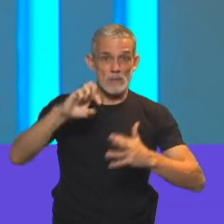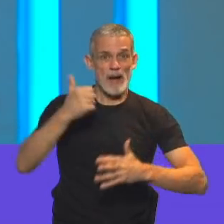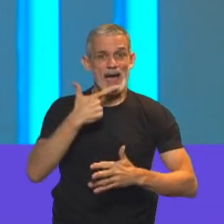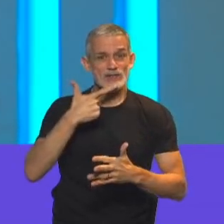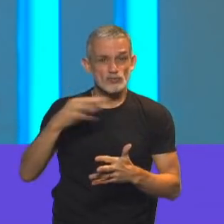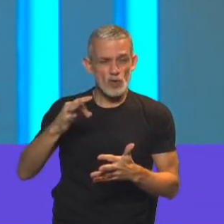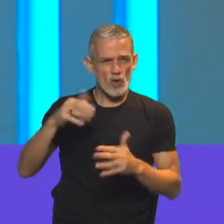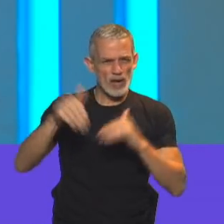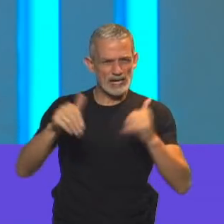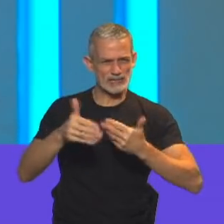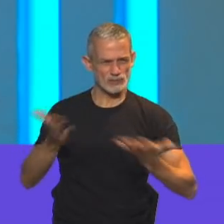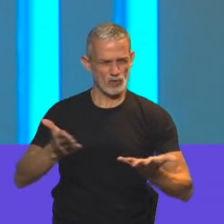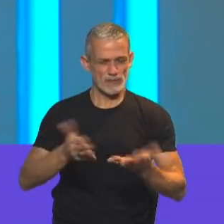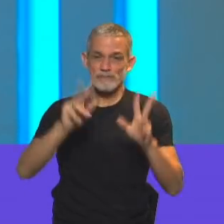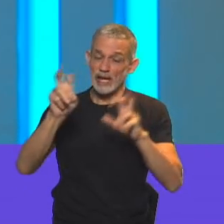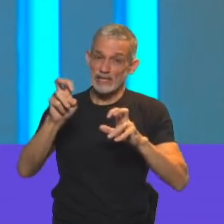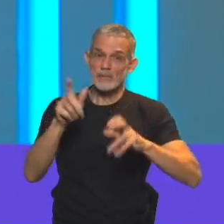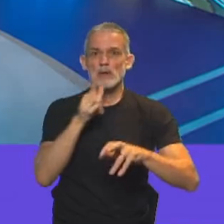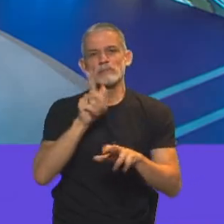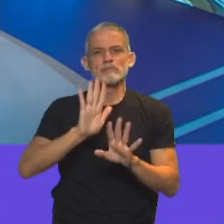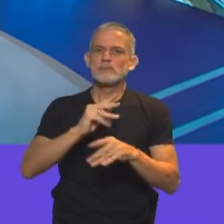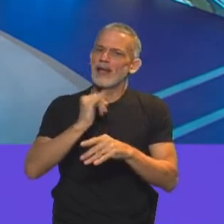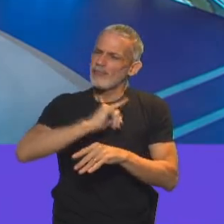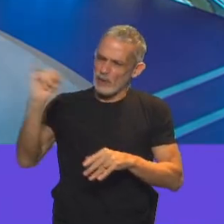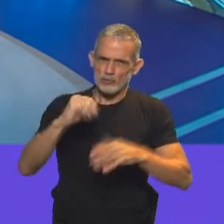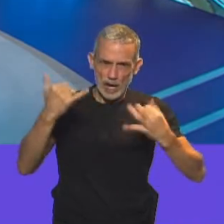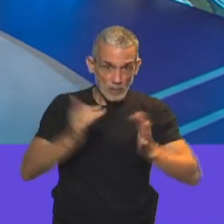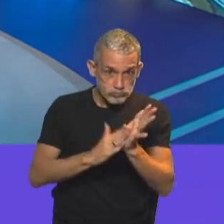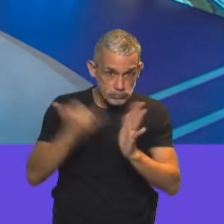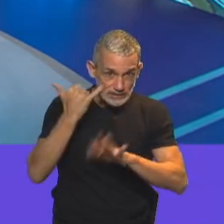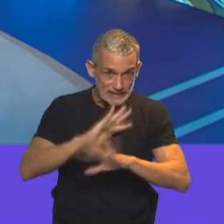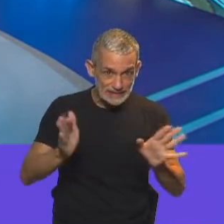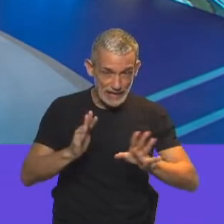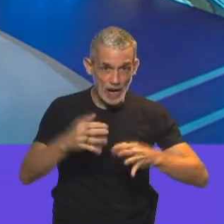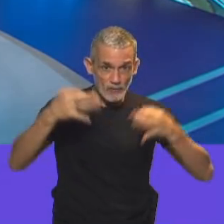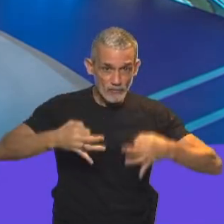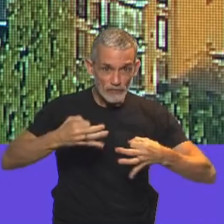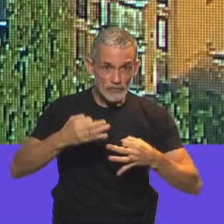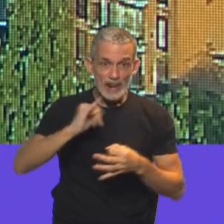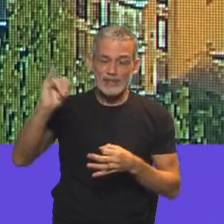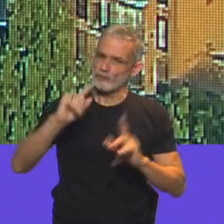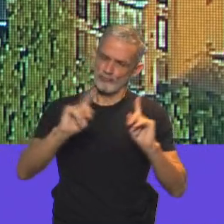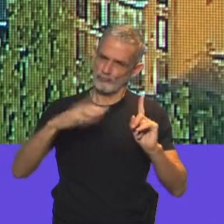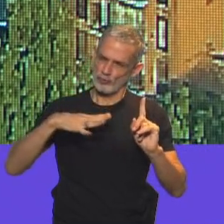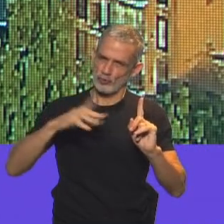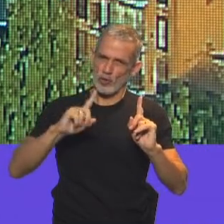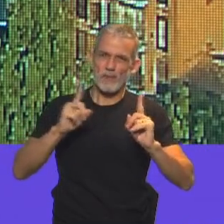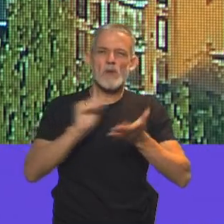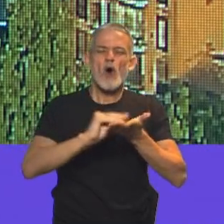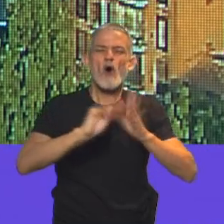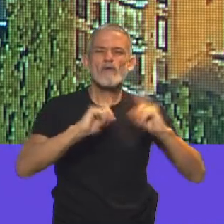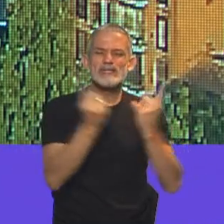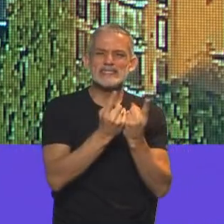abiertas simultáneas y obligatorias hablamos del tema como una denuncia efectivamente ahí está presentada ya una denuncia en este sentido no todavía porque la oficina de sorteos